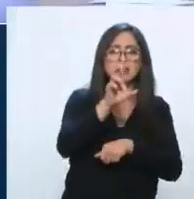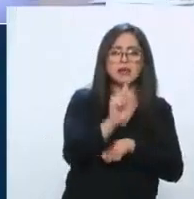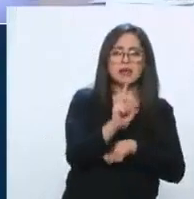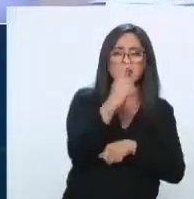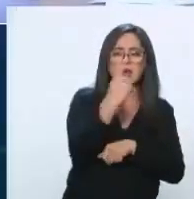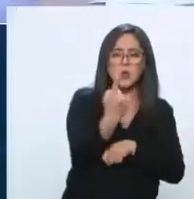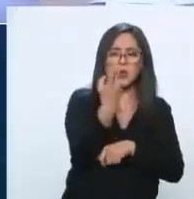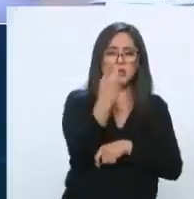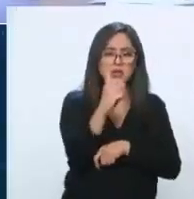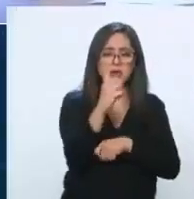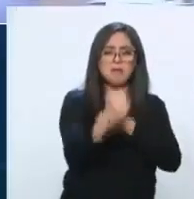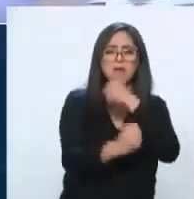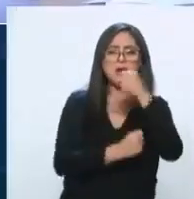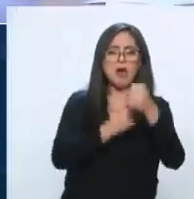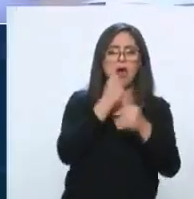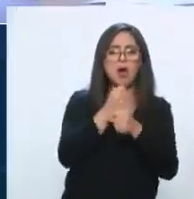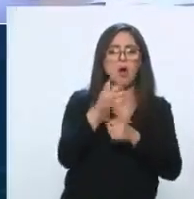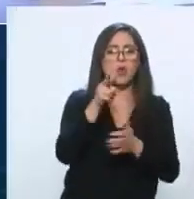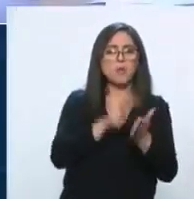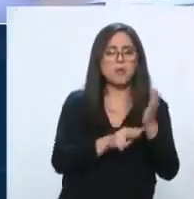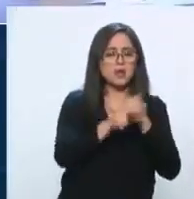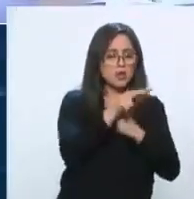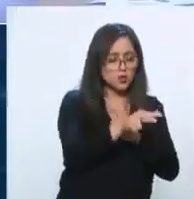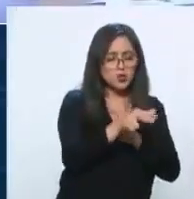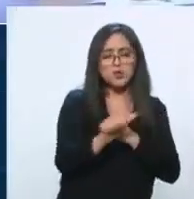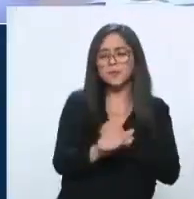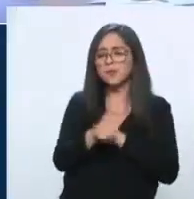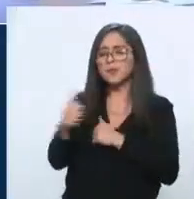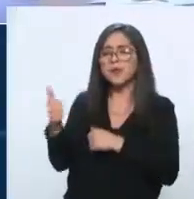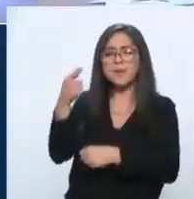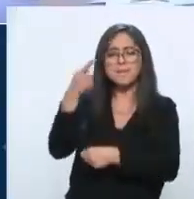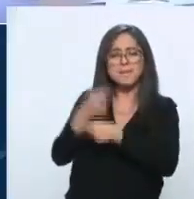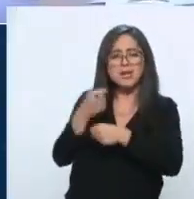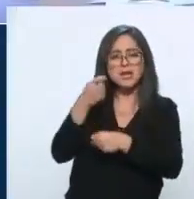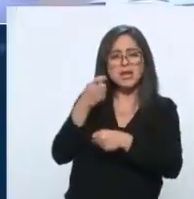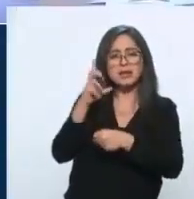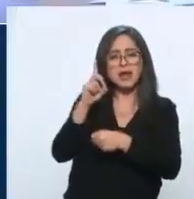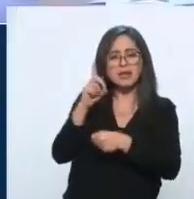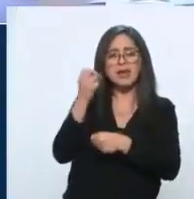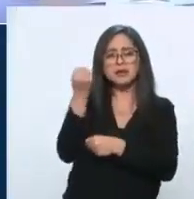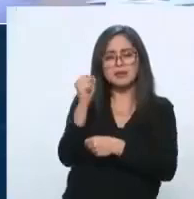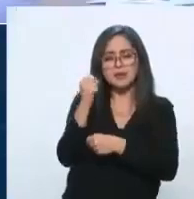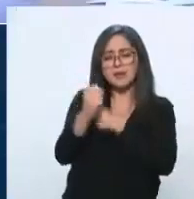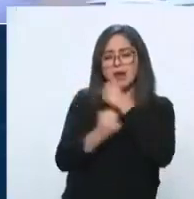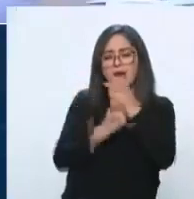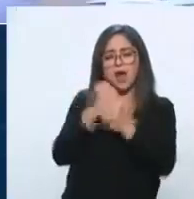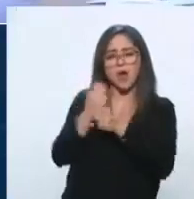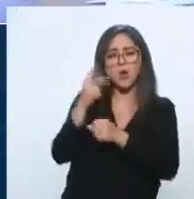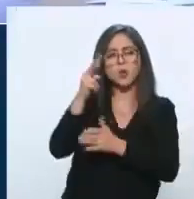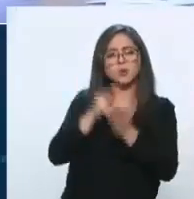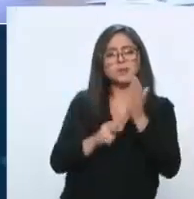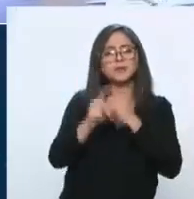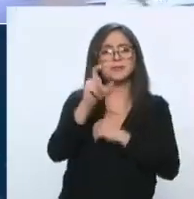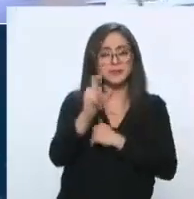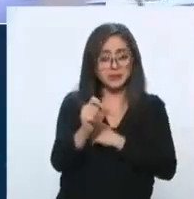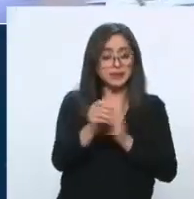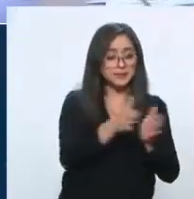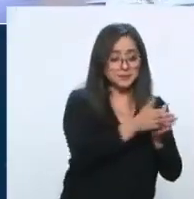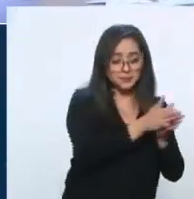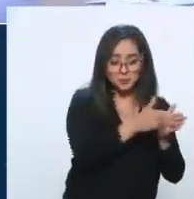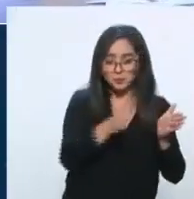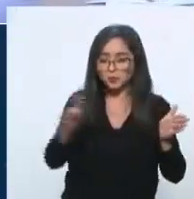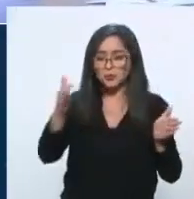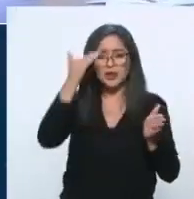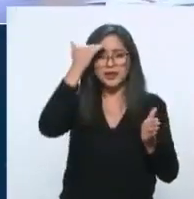de diciembre del 2018 del 1 de diciembre del 2018 al 30 de septiembre de 2020. ¿No? De ese porcentaje